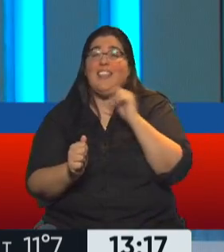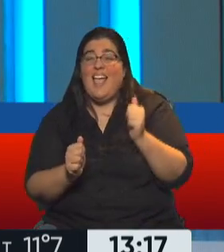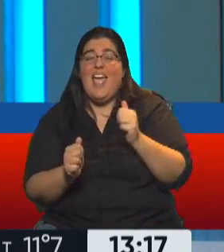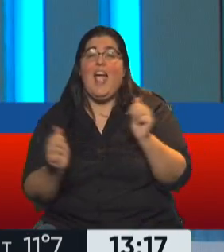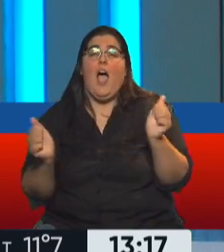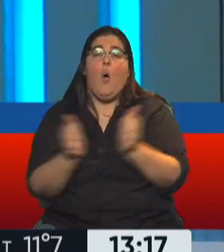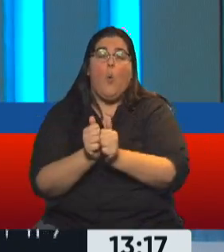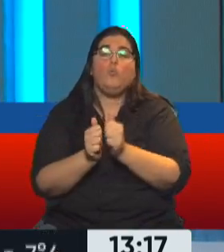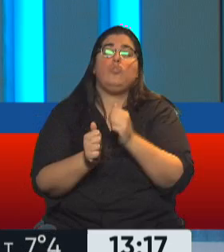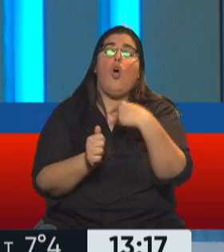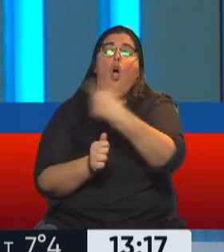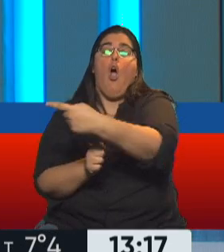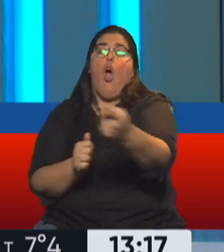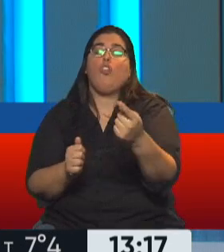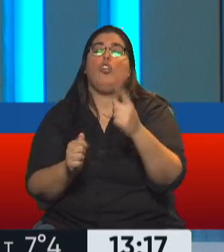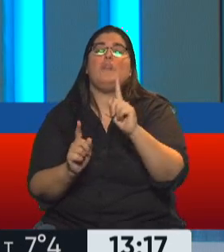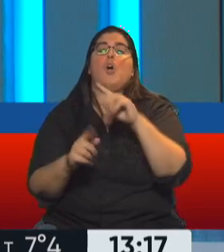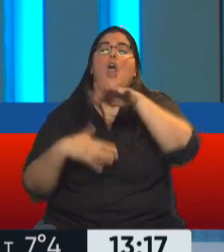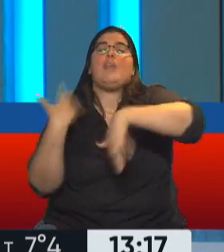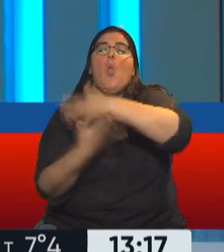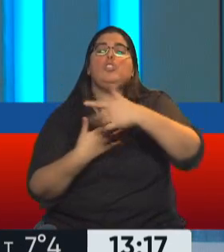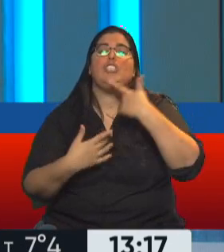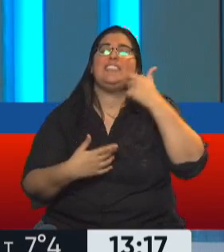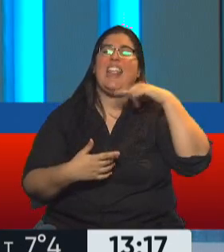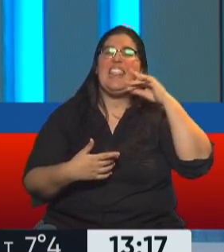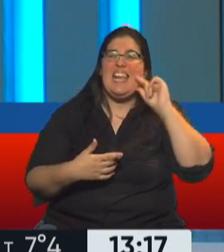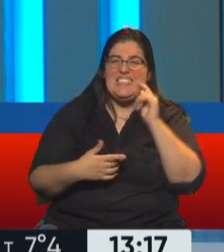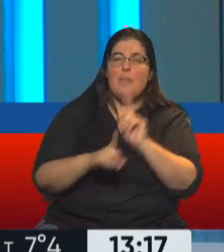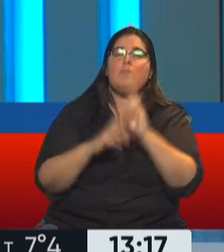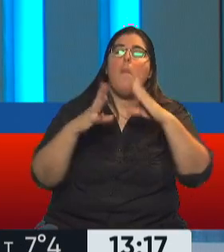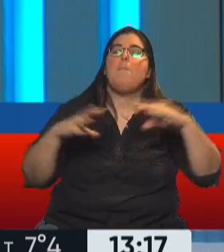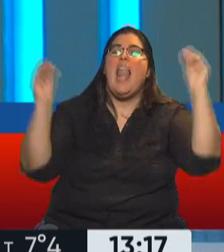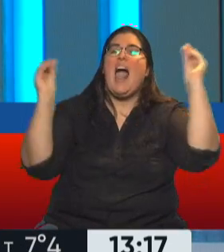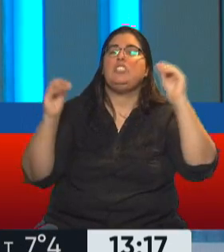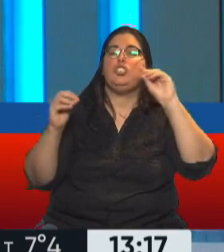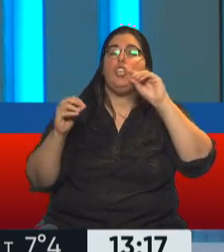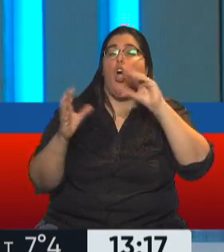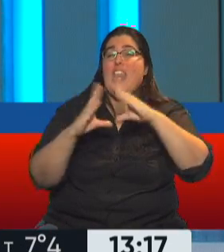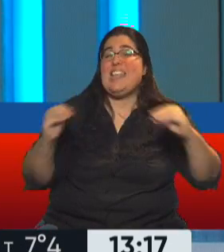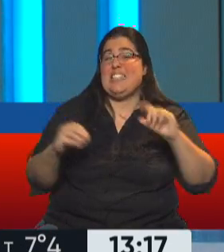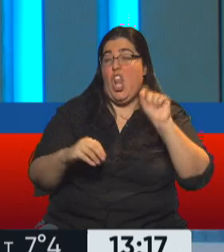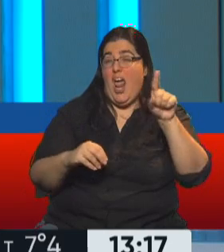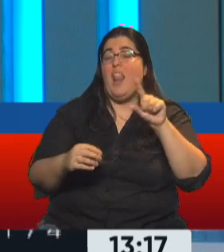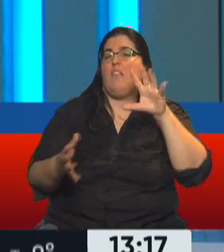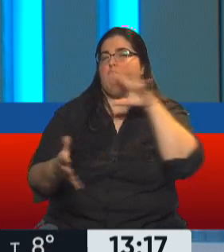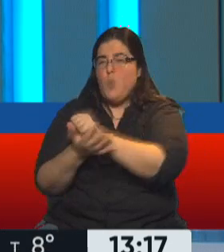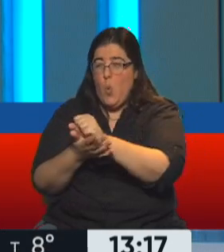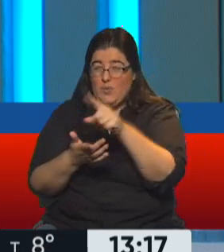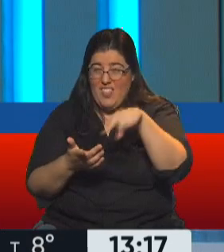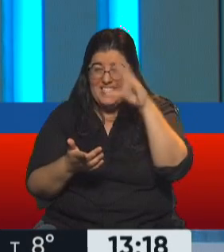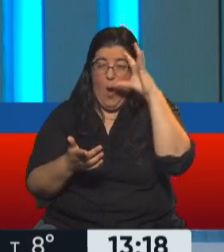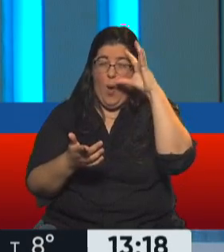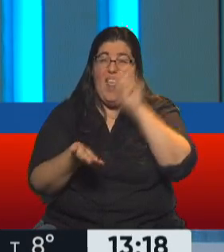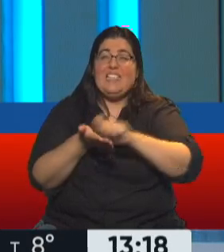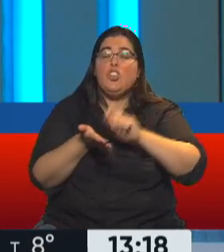comandantes de la Revolución Sandinista en la famosa toma del Palacio Nacional, ¿se acuerdan, no? Hay una crónica famosa de García